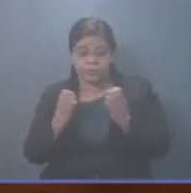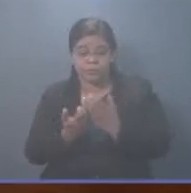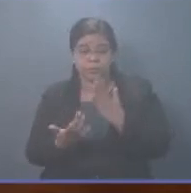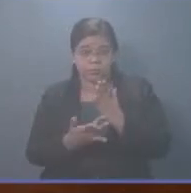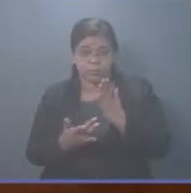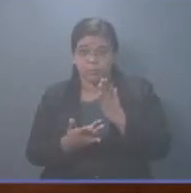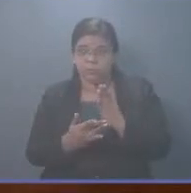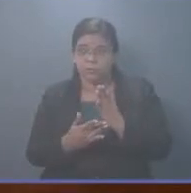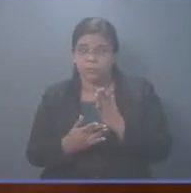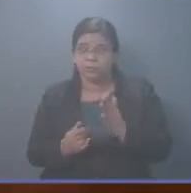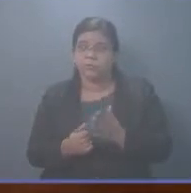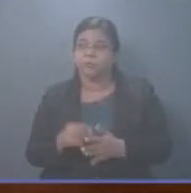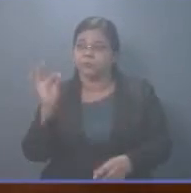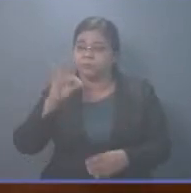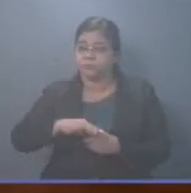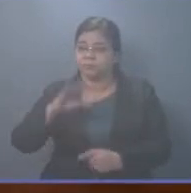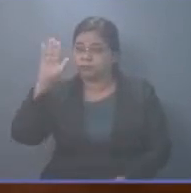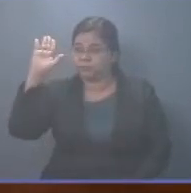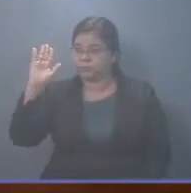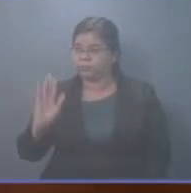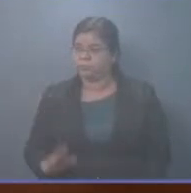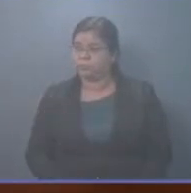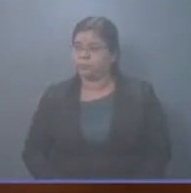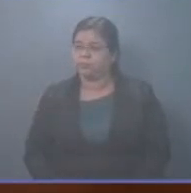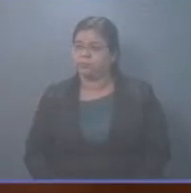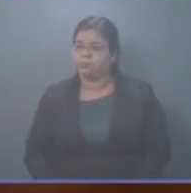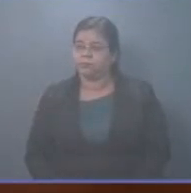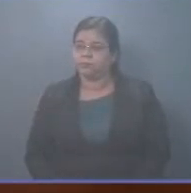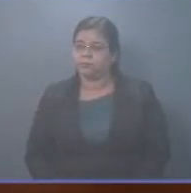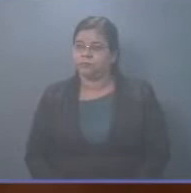técnico, favor emitir su voto.